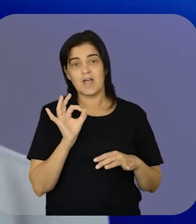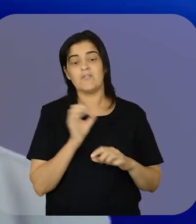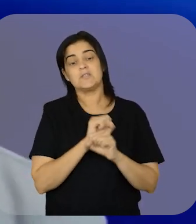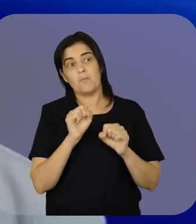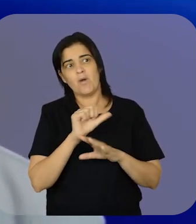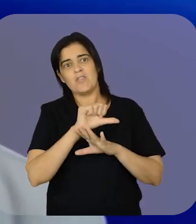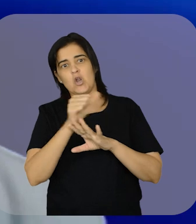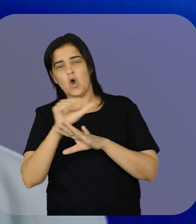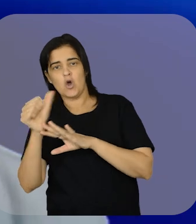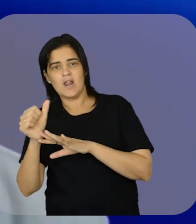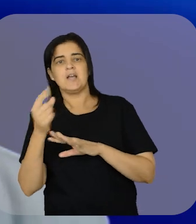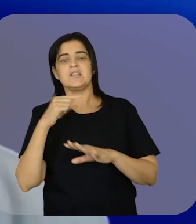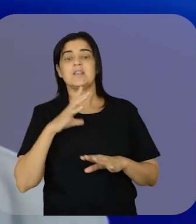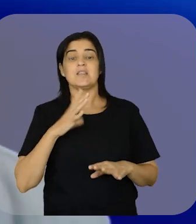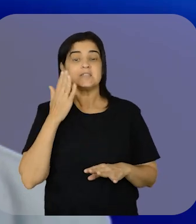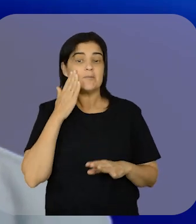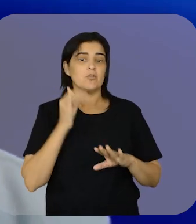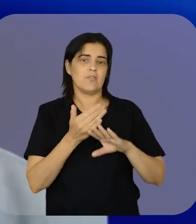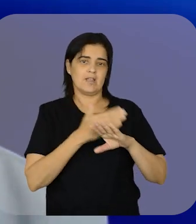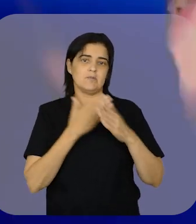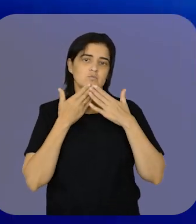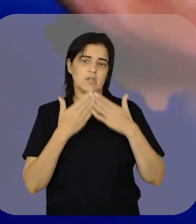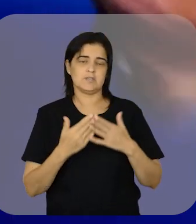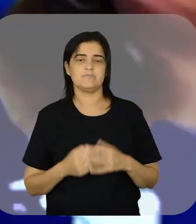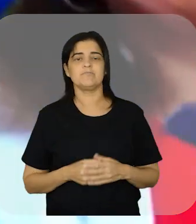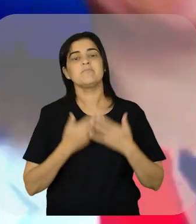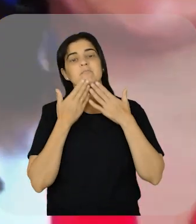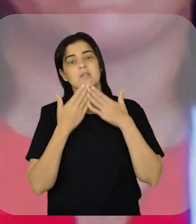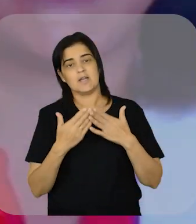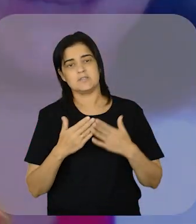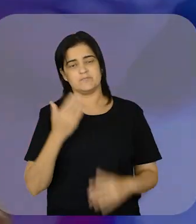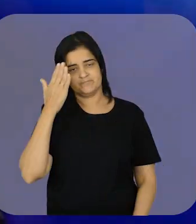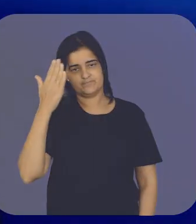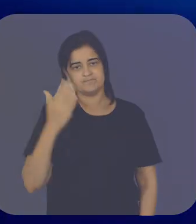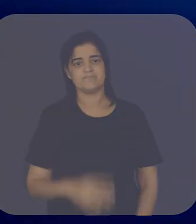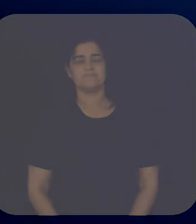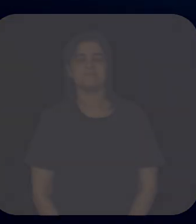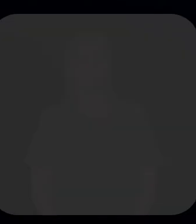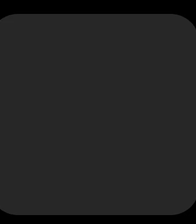pueden lograr teniéndolas presentes. Muchas gracias. Gracias. Chao, gracias.